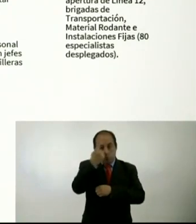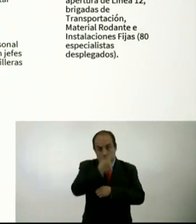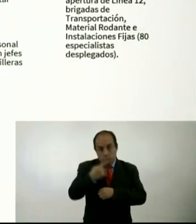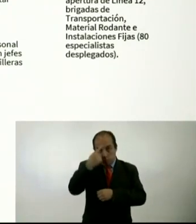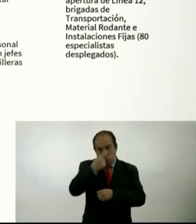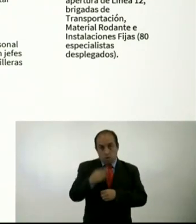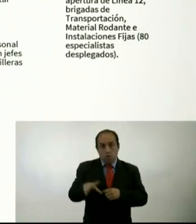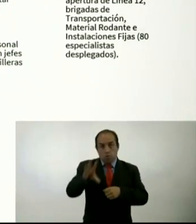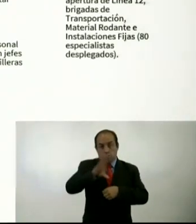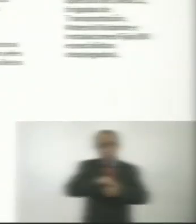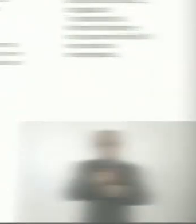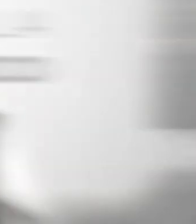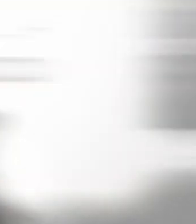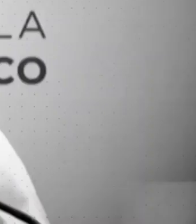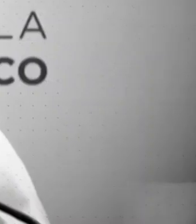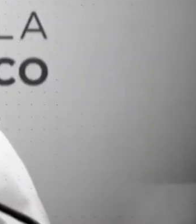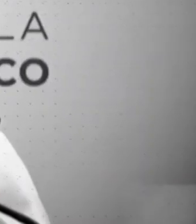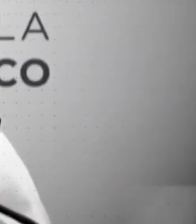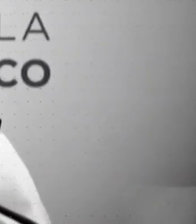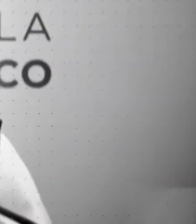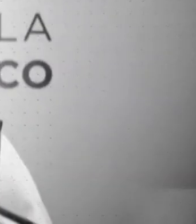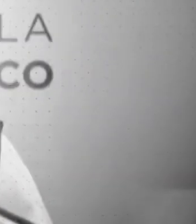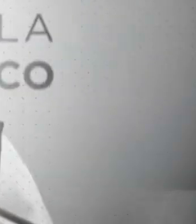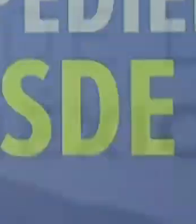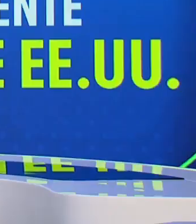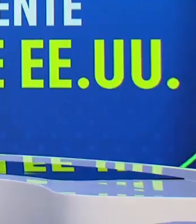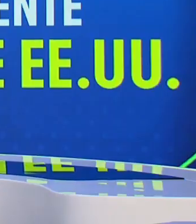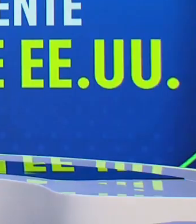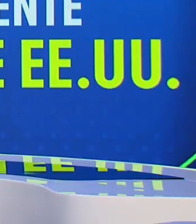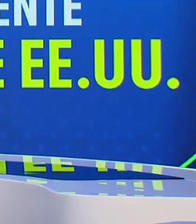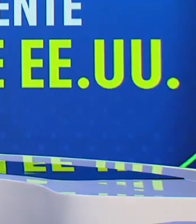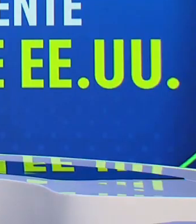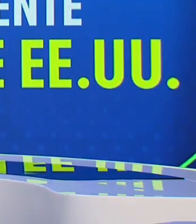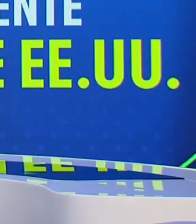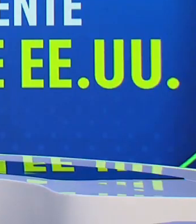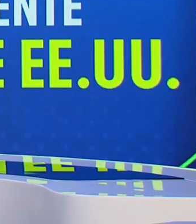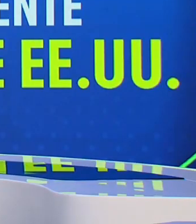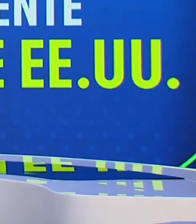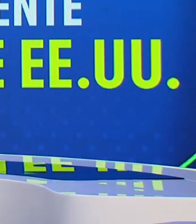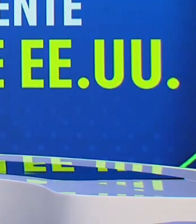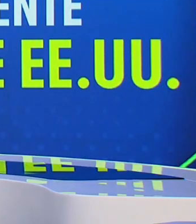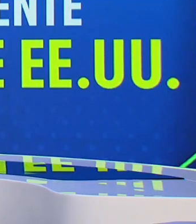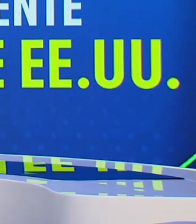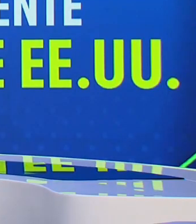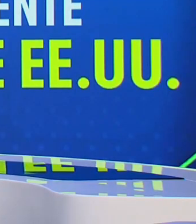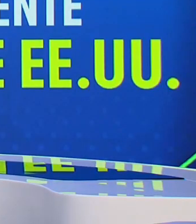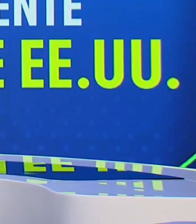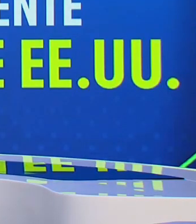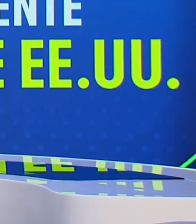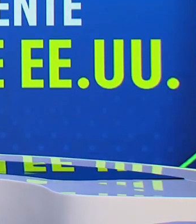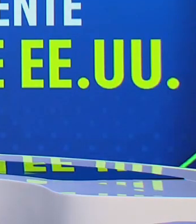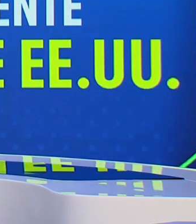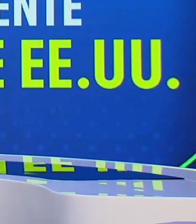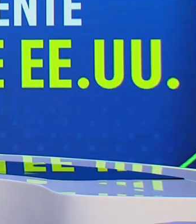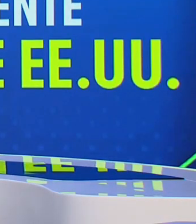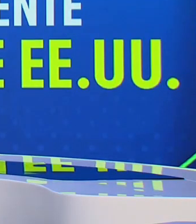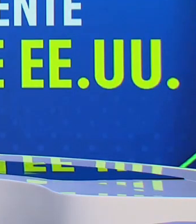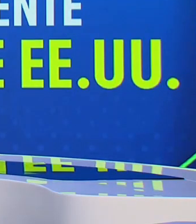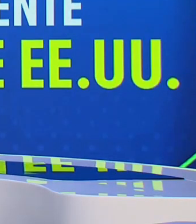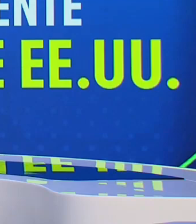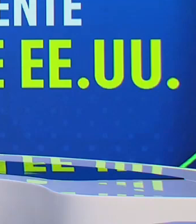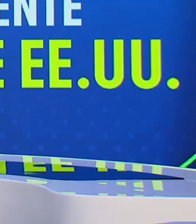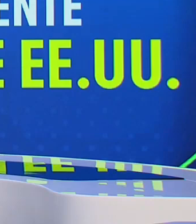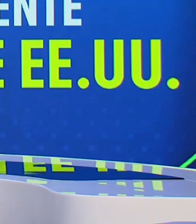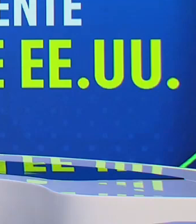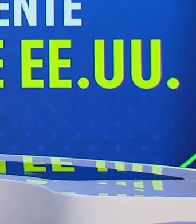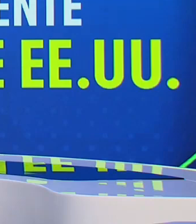el circuito para que opere. De la tragedia del metro pasamos a la tragedia de los 43 normalistas